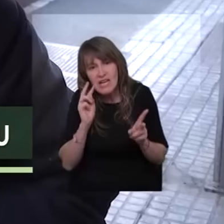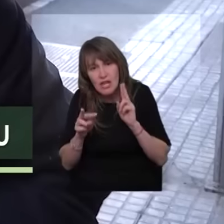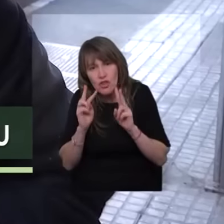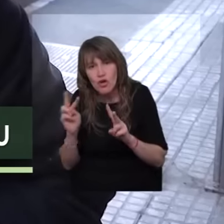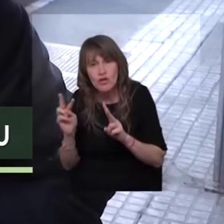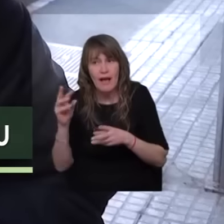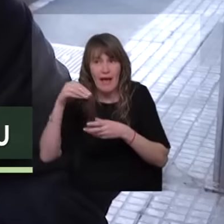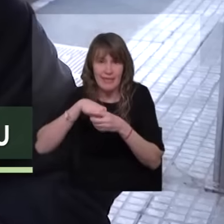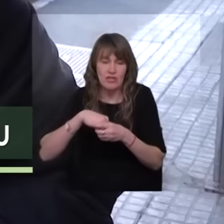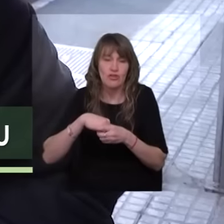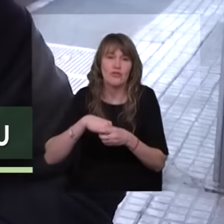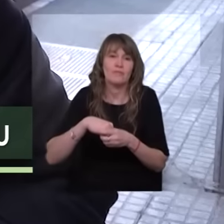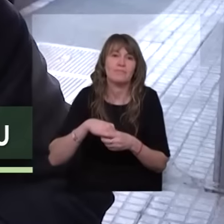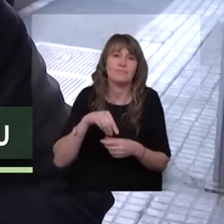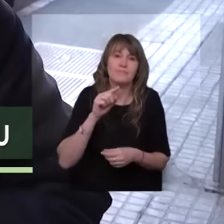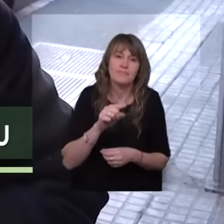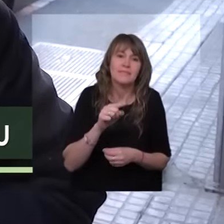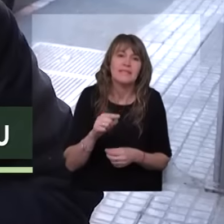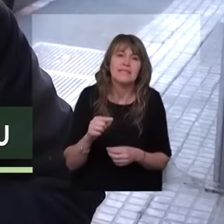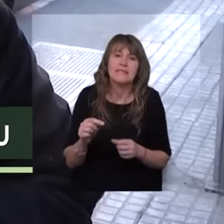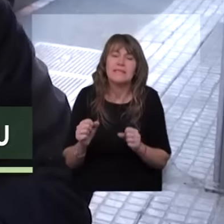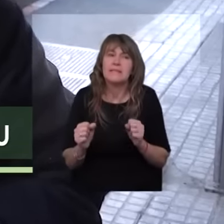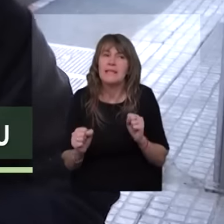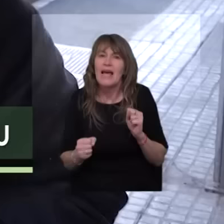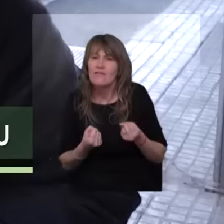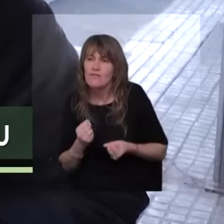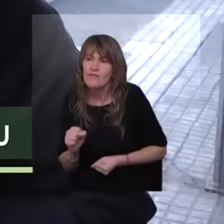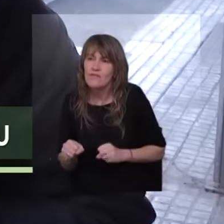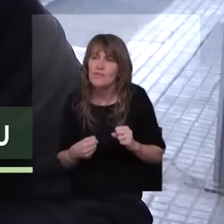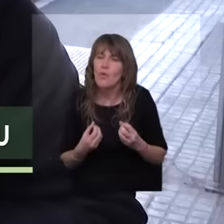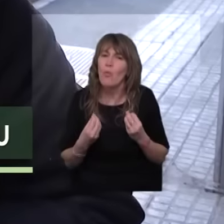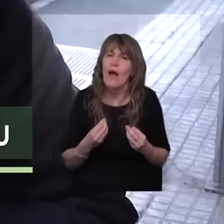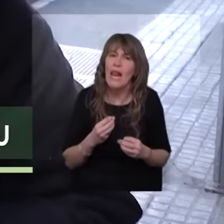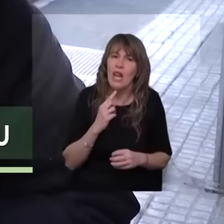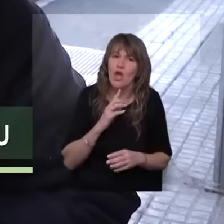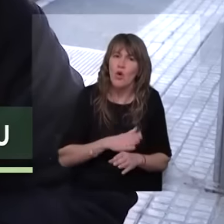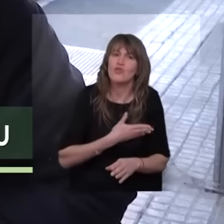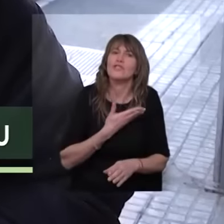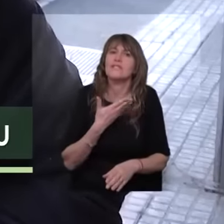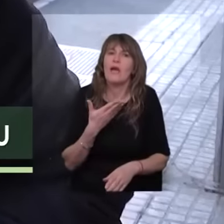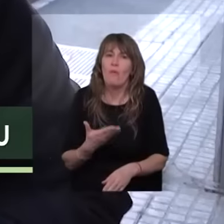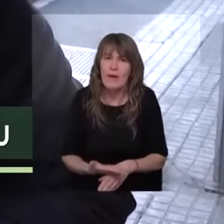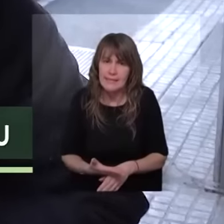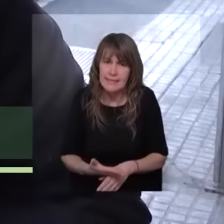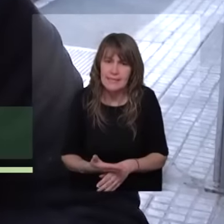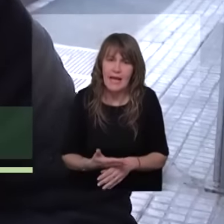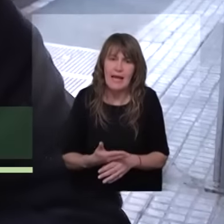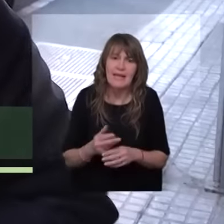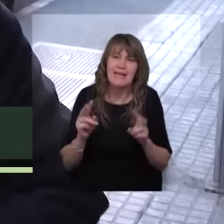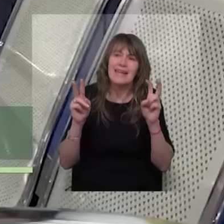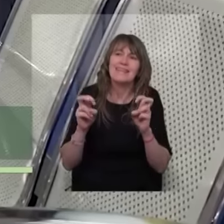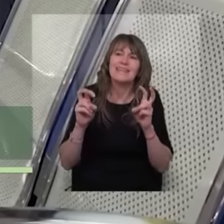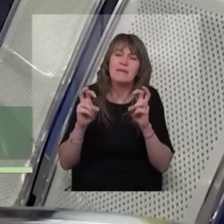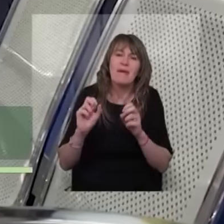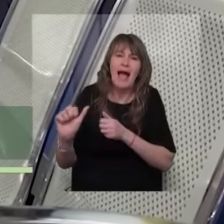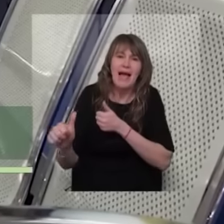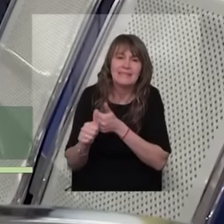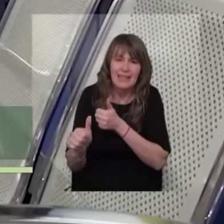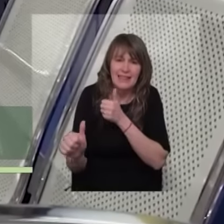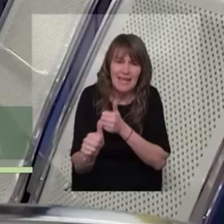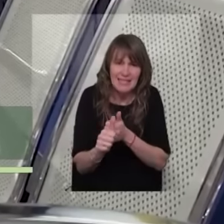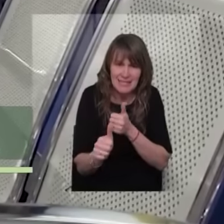y este Inquietos por las consecuencias que eso podría tener en cuanto a la calidad asistencial de los usuarios se